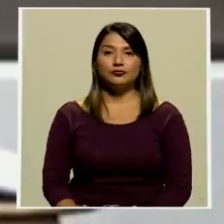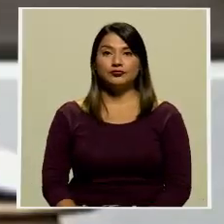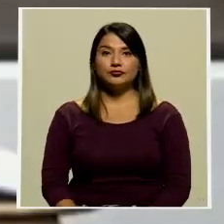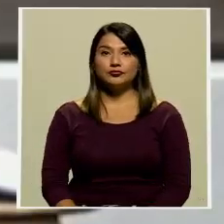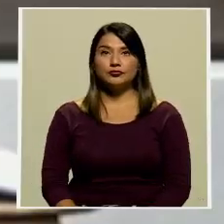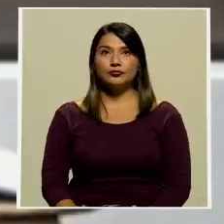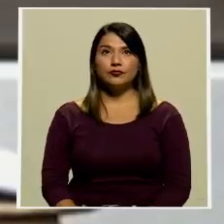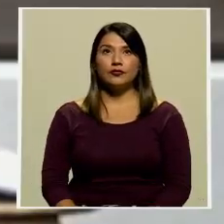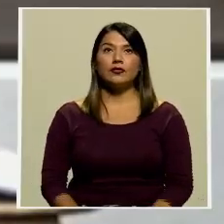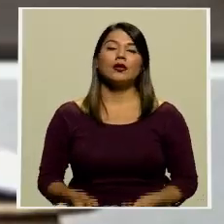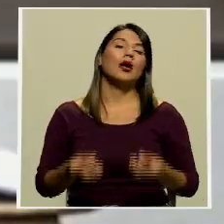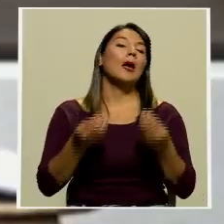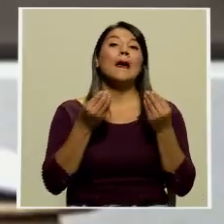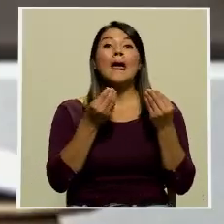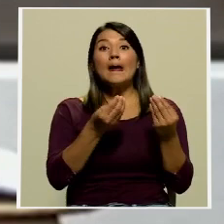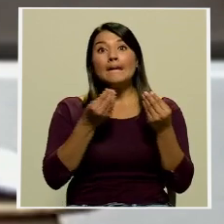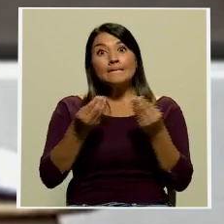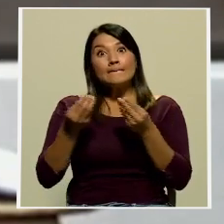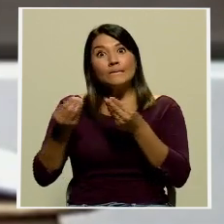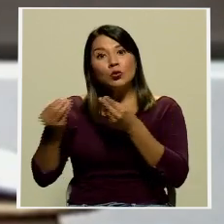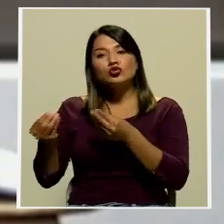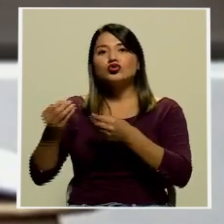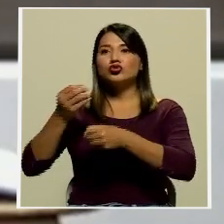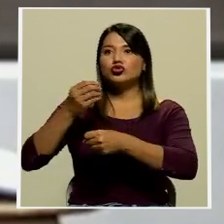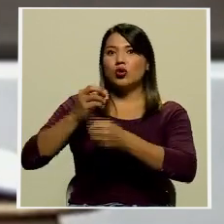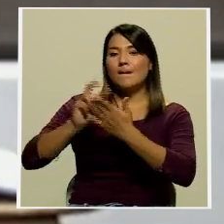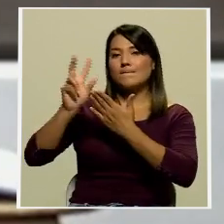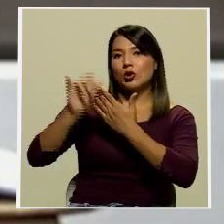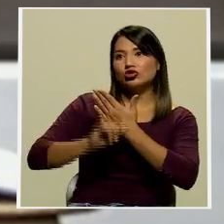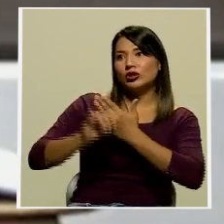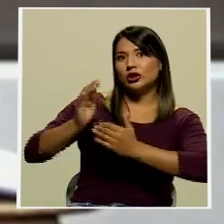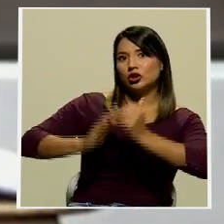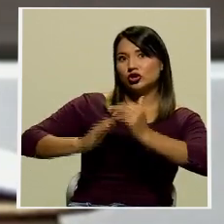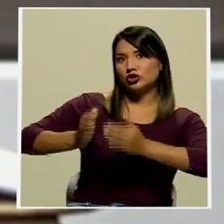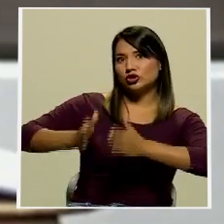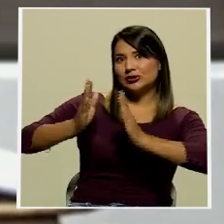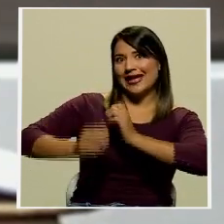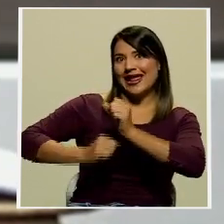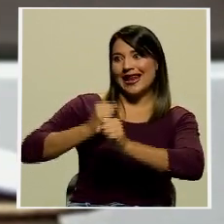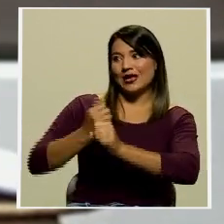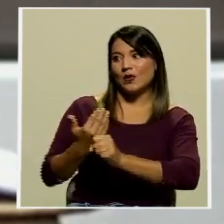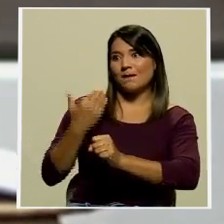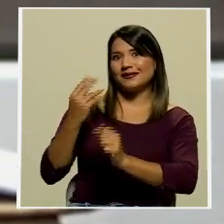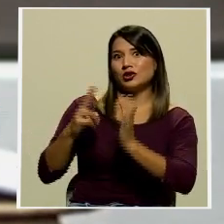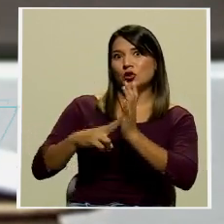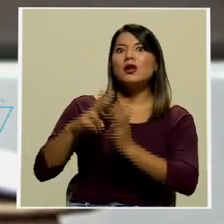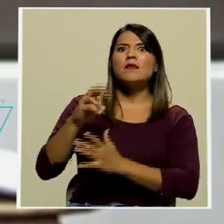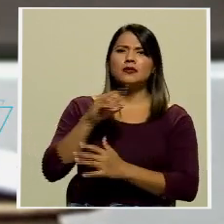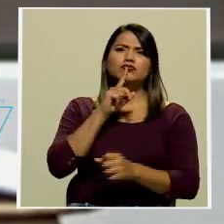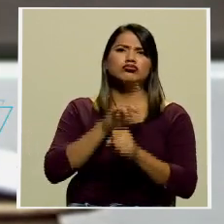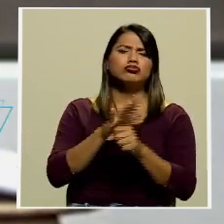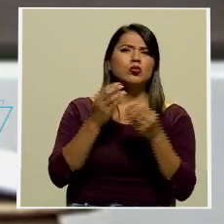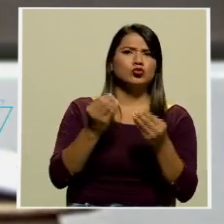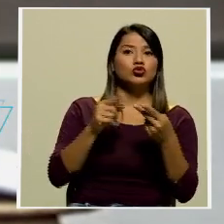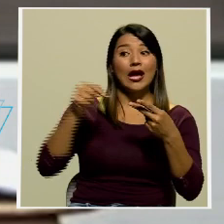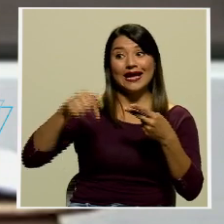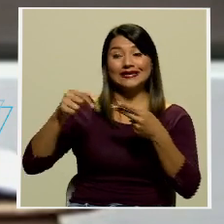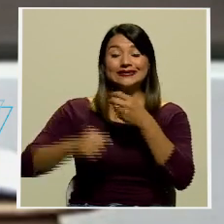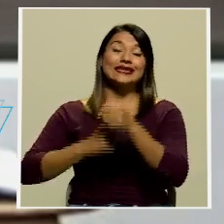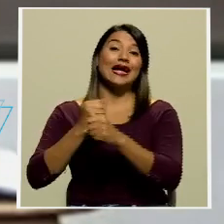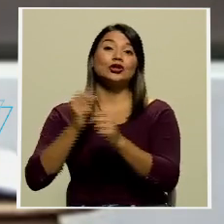Una cantidad importante de obras de infraestructura en el 2020 y lo que corresponde al 21, con